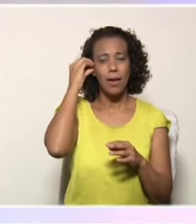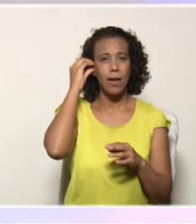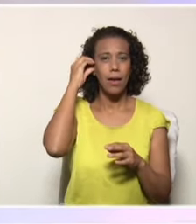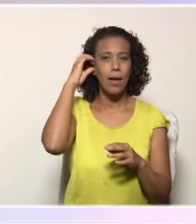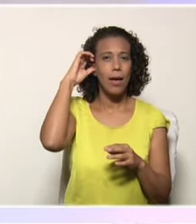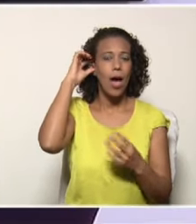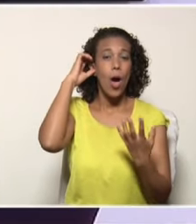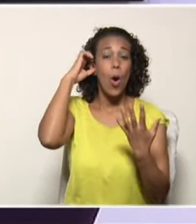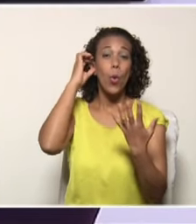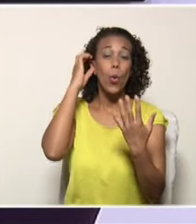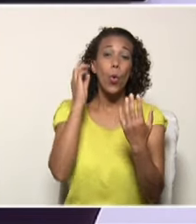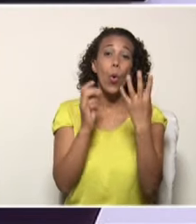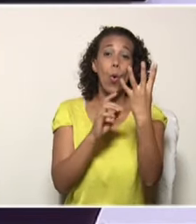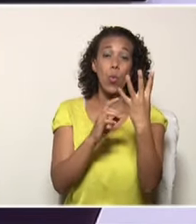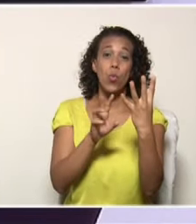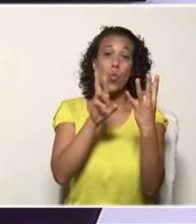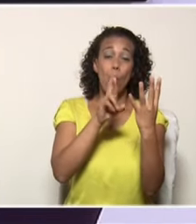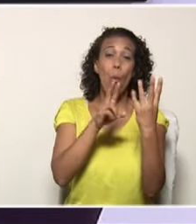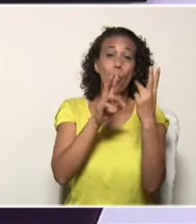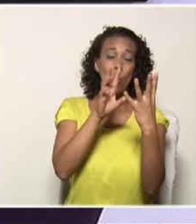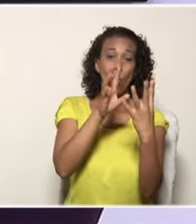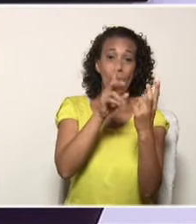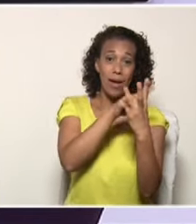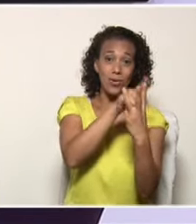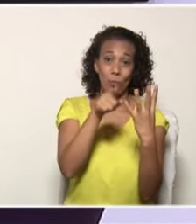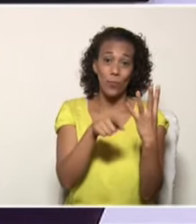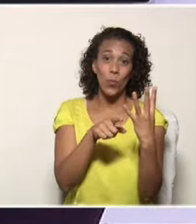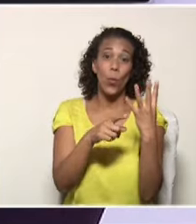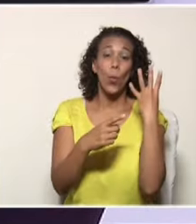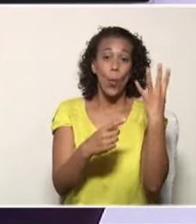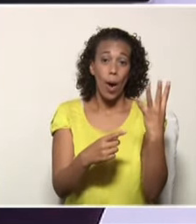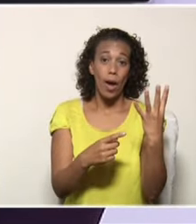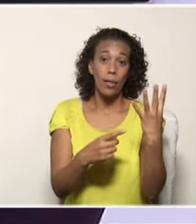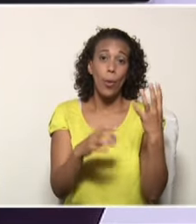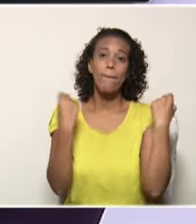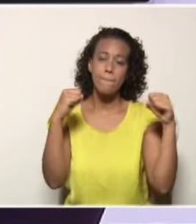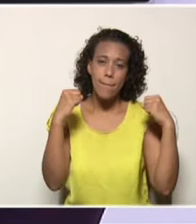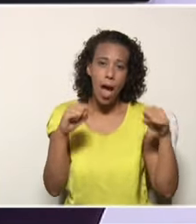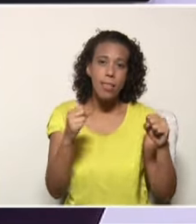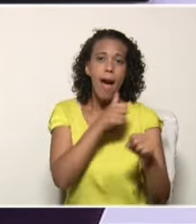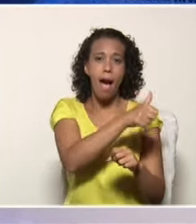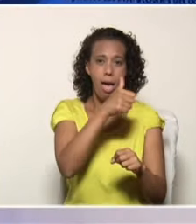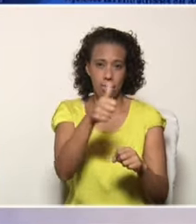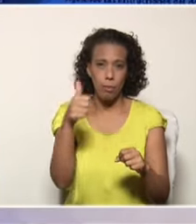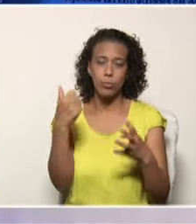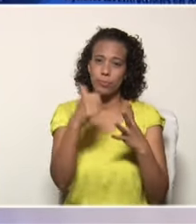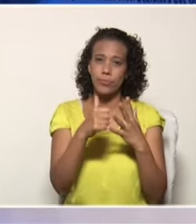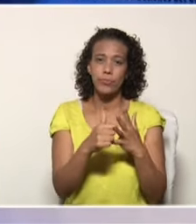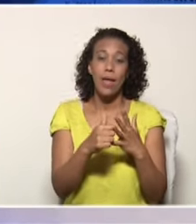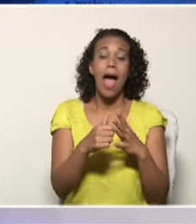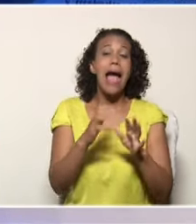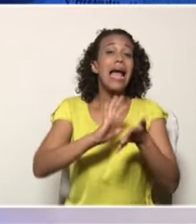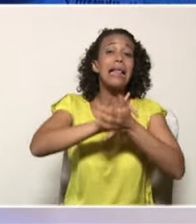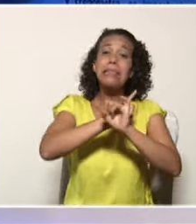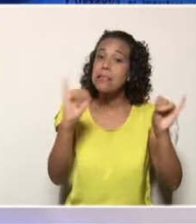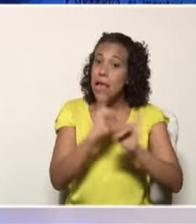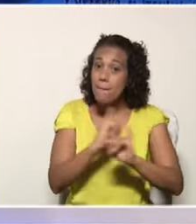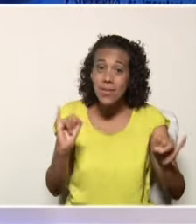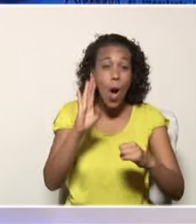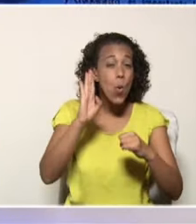de 4 ejercicios diferentes. Una vez culminada, igualmente, usted se toma la